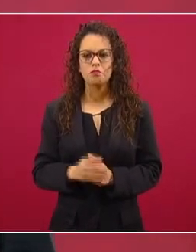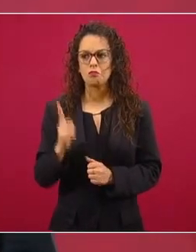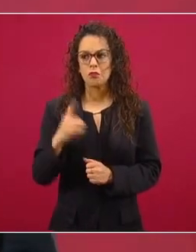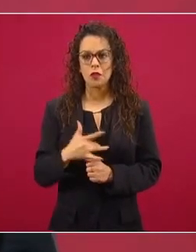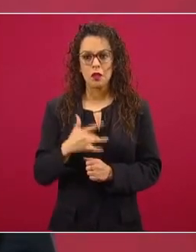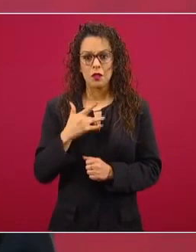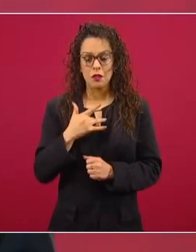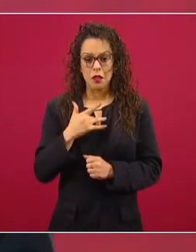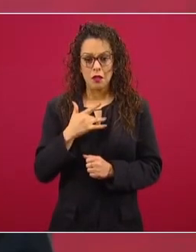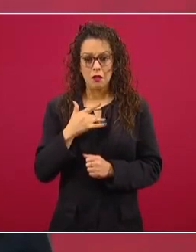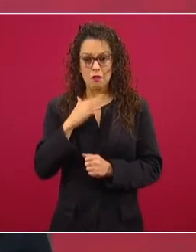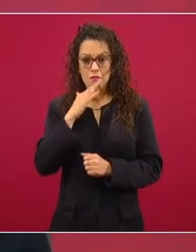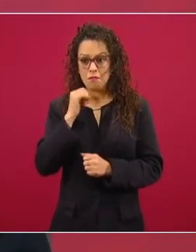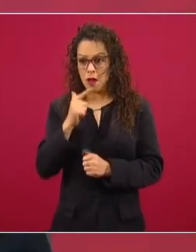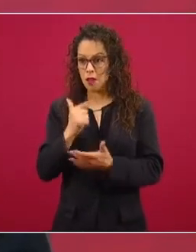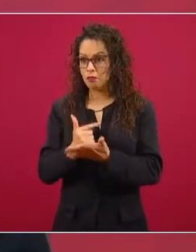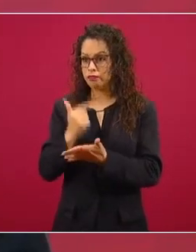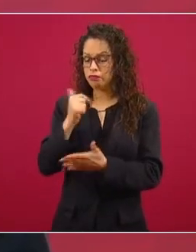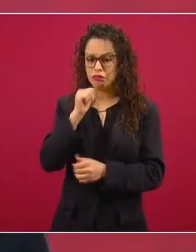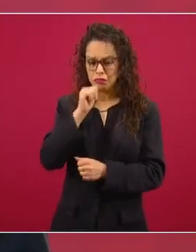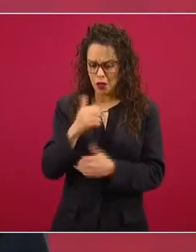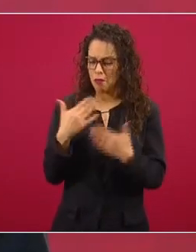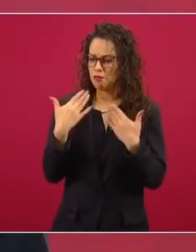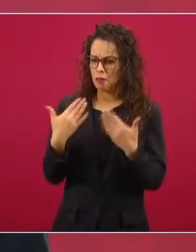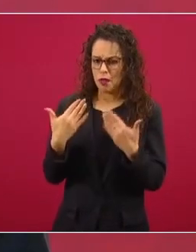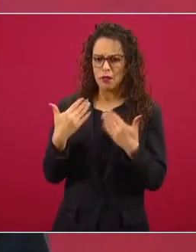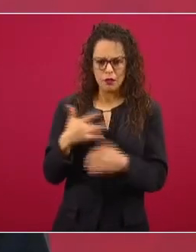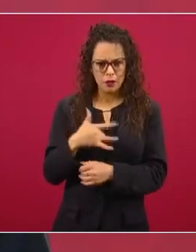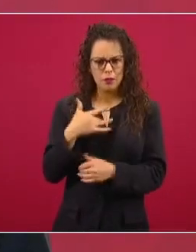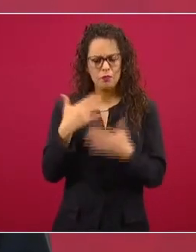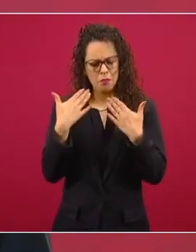molestias mayores, está bien.